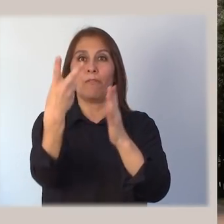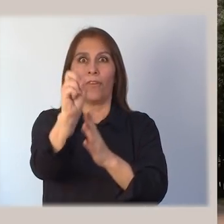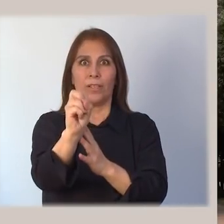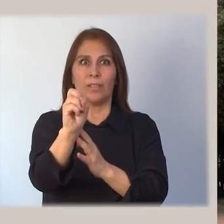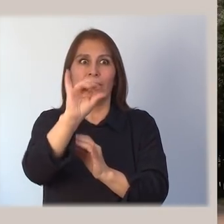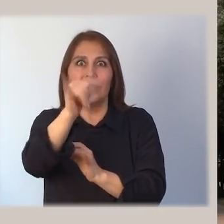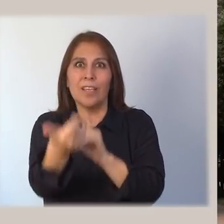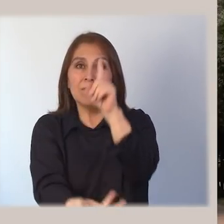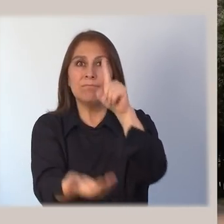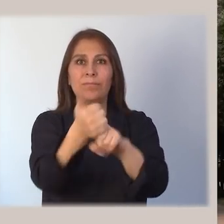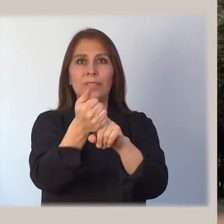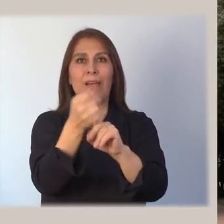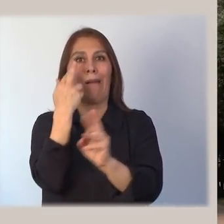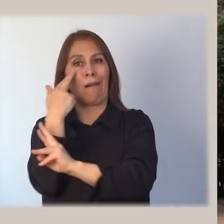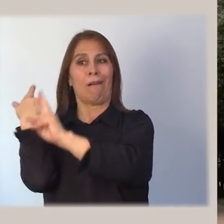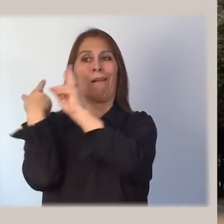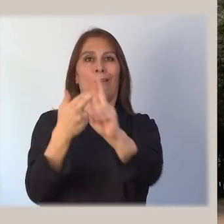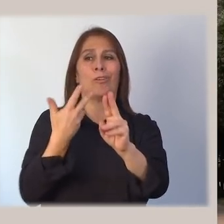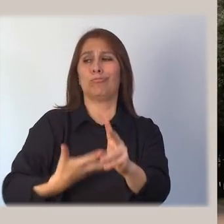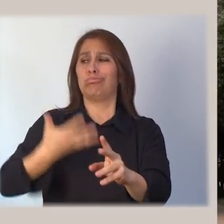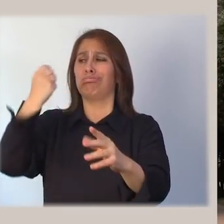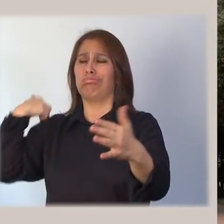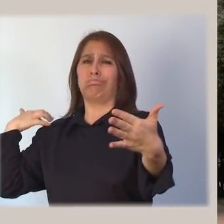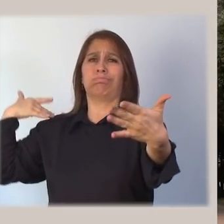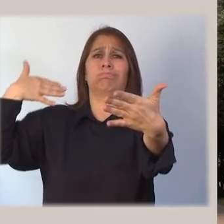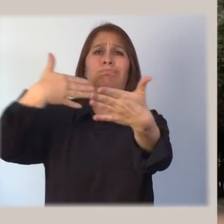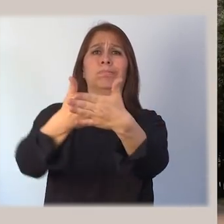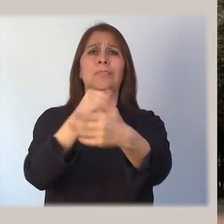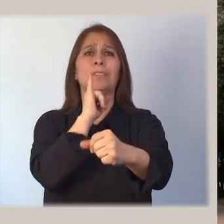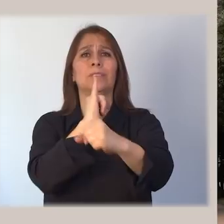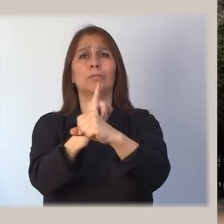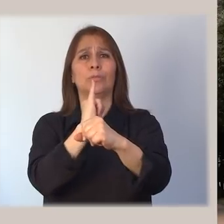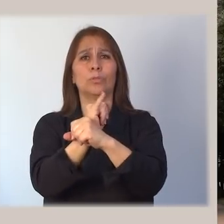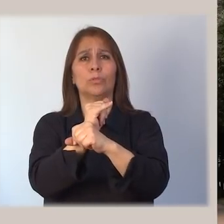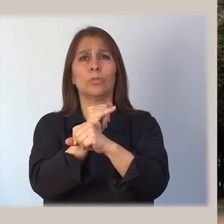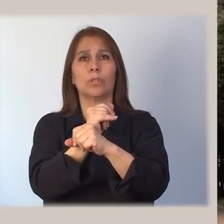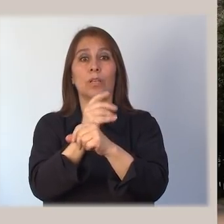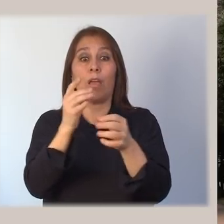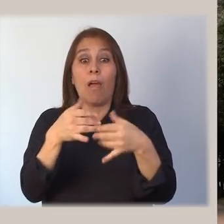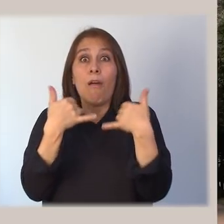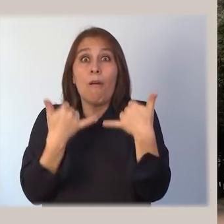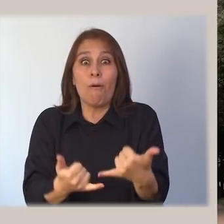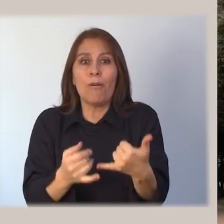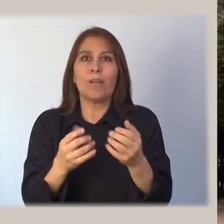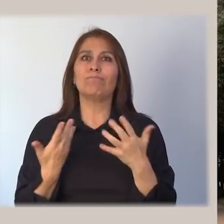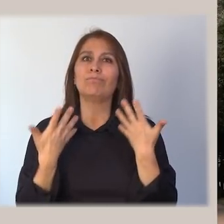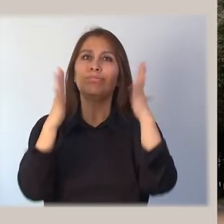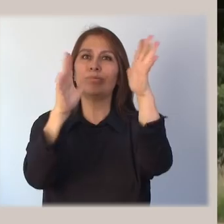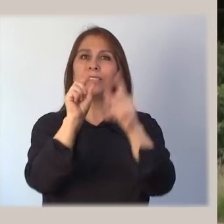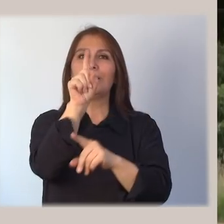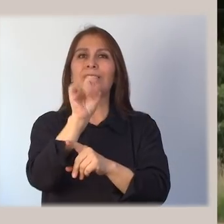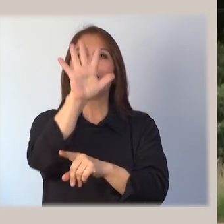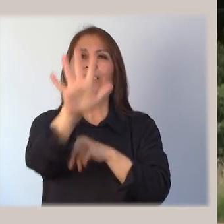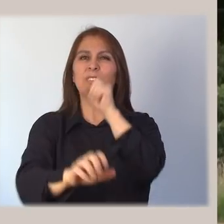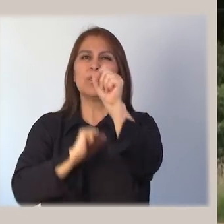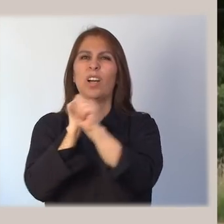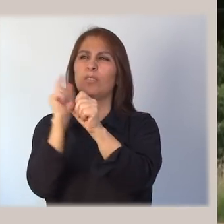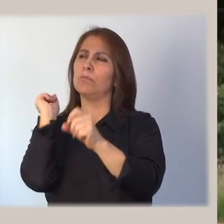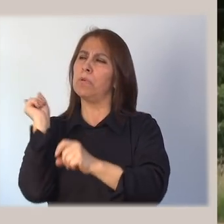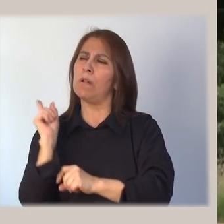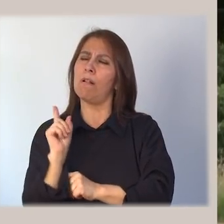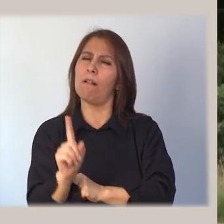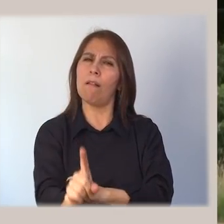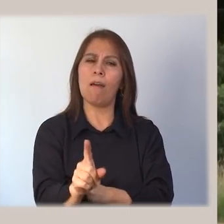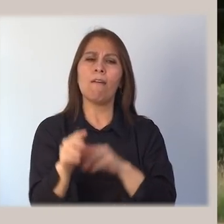Lograr la renovación de la acreditación en el año 2020 será una manera de honrar la historia de una institución